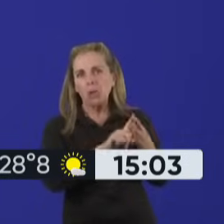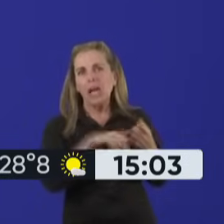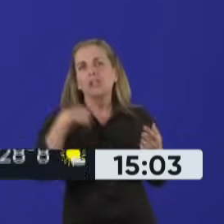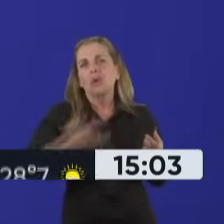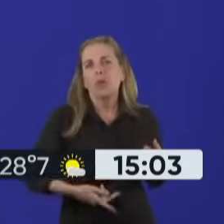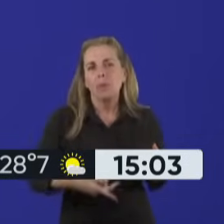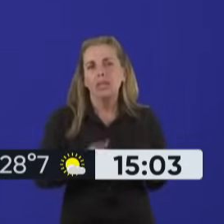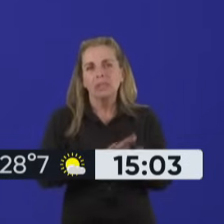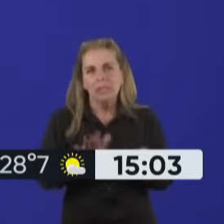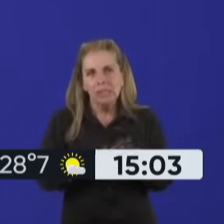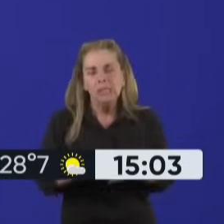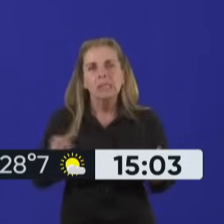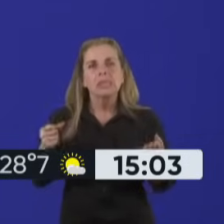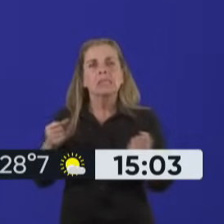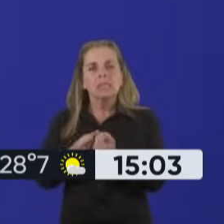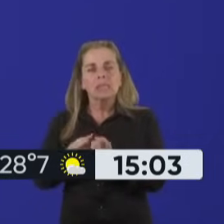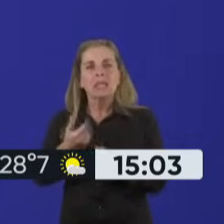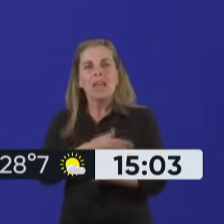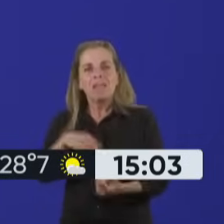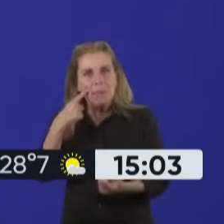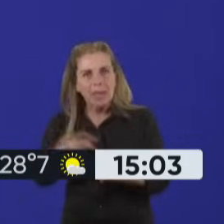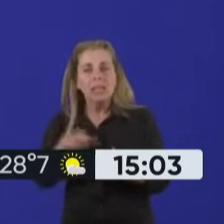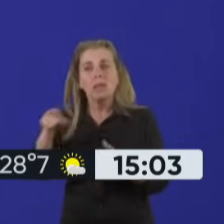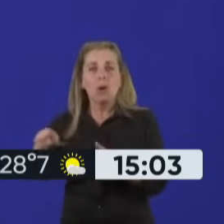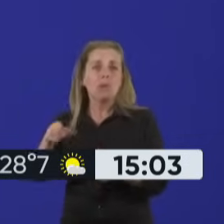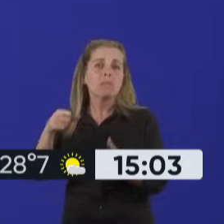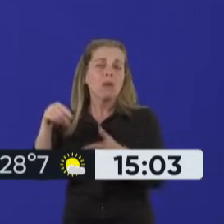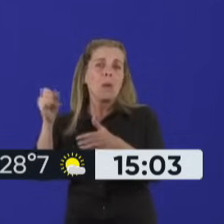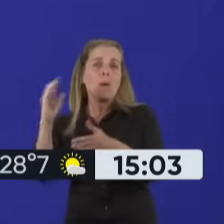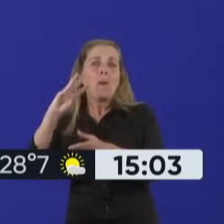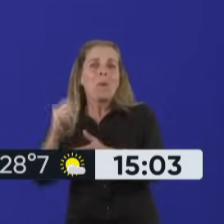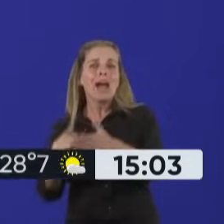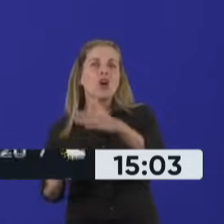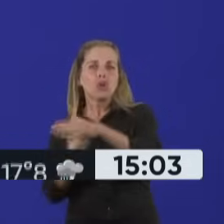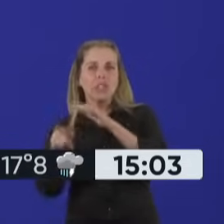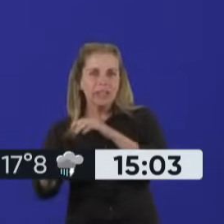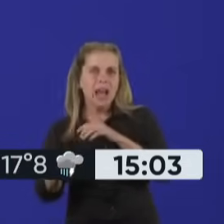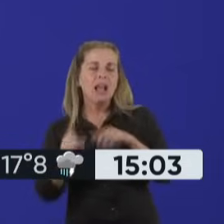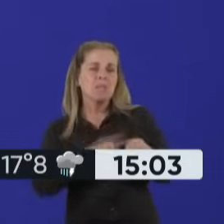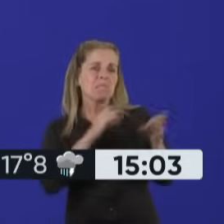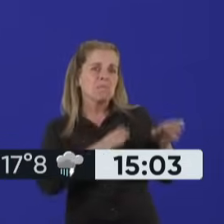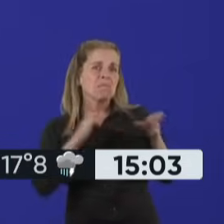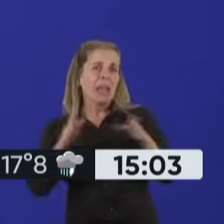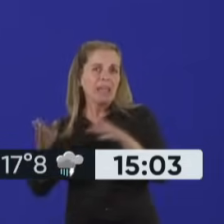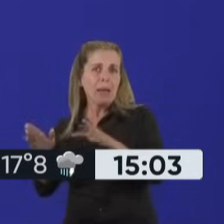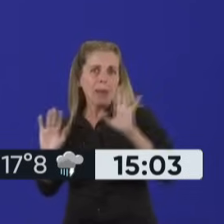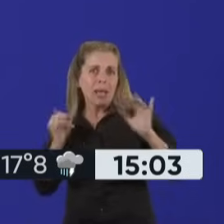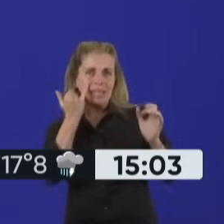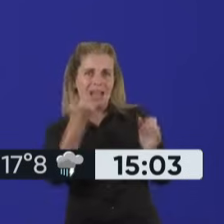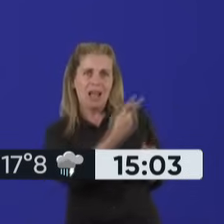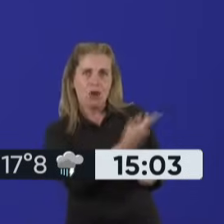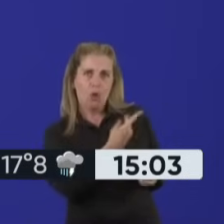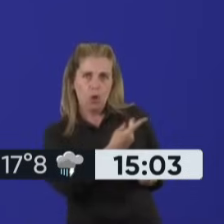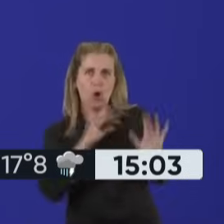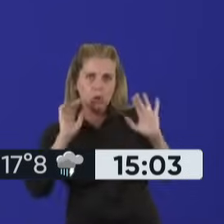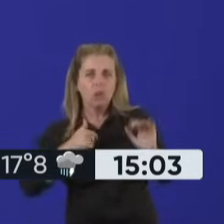el cual saneamos el activo del Banco Central, en esas etapas tenemos una reunión en